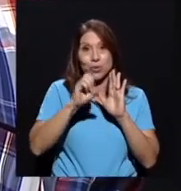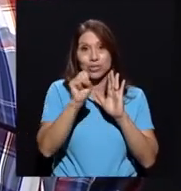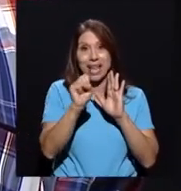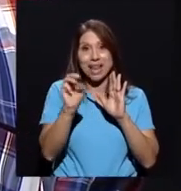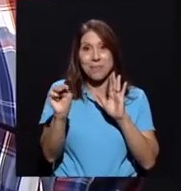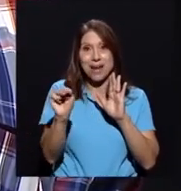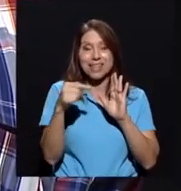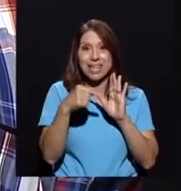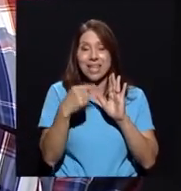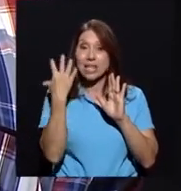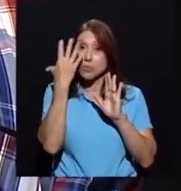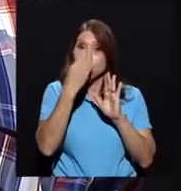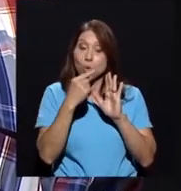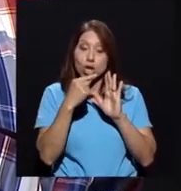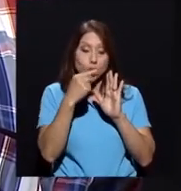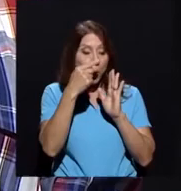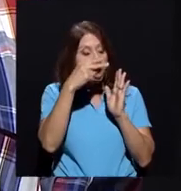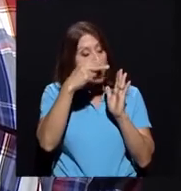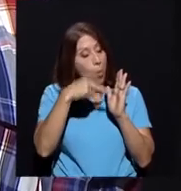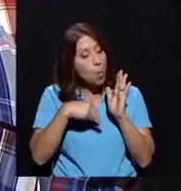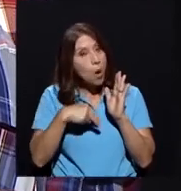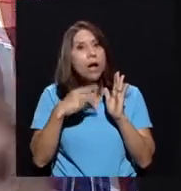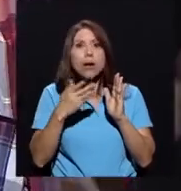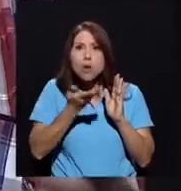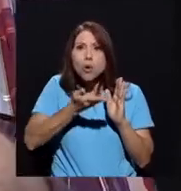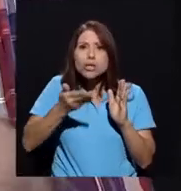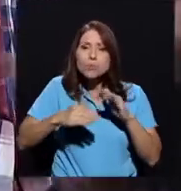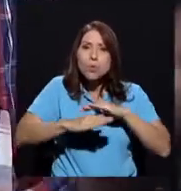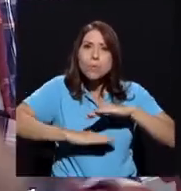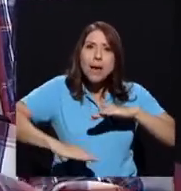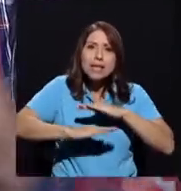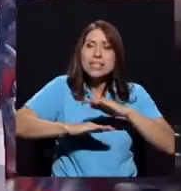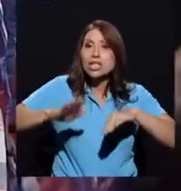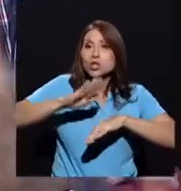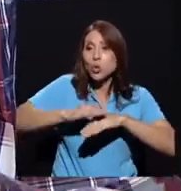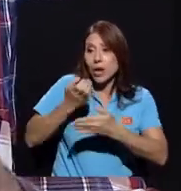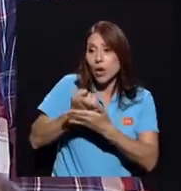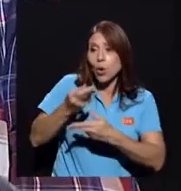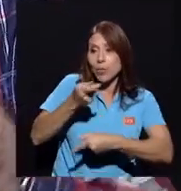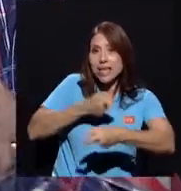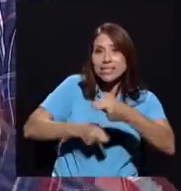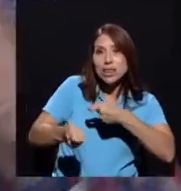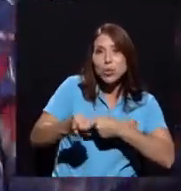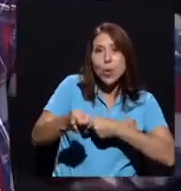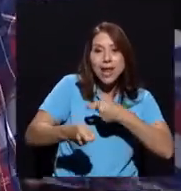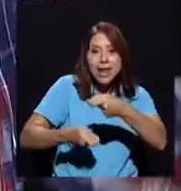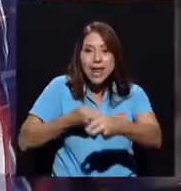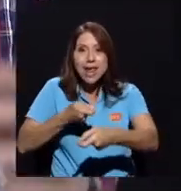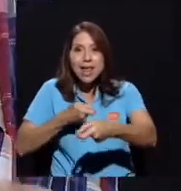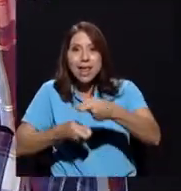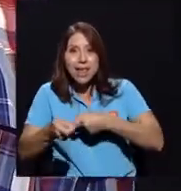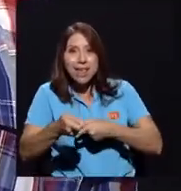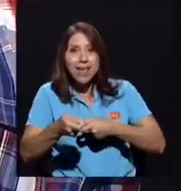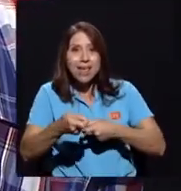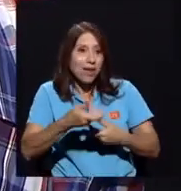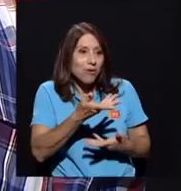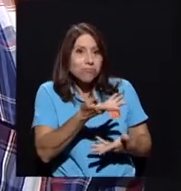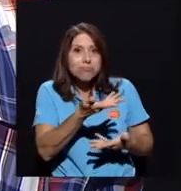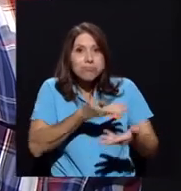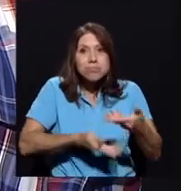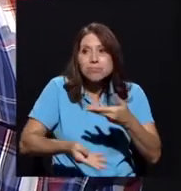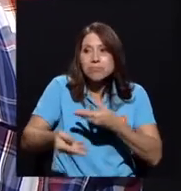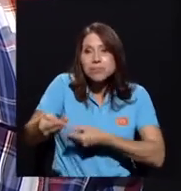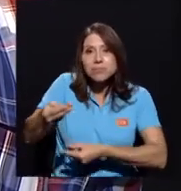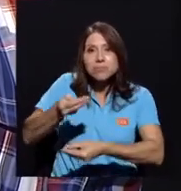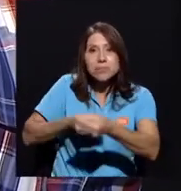eso es muy bonito ahora porque arranca de cosas muy básicas verdades de las economías de trueque intercambiar unas cosas por otro porque esto es más útil que lo otro y